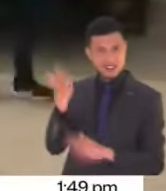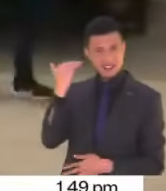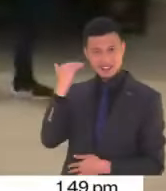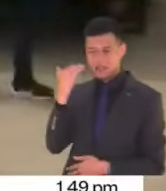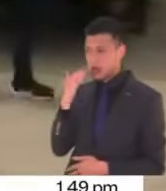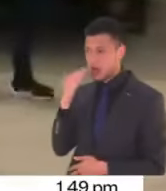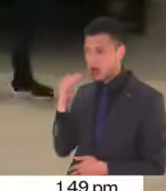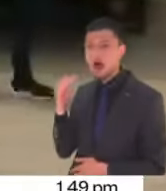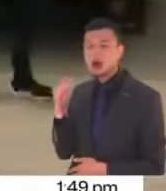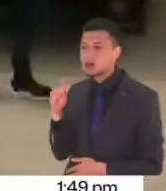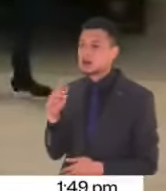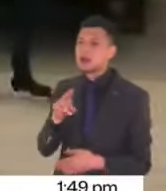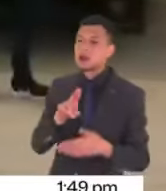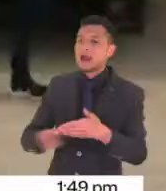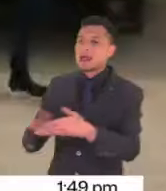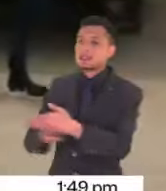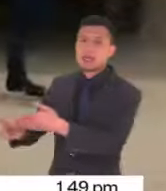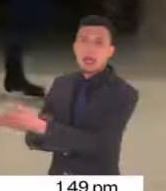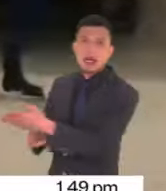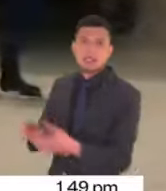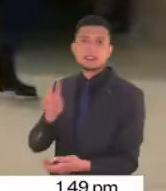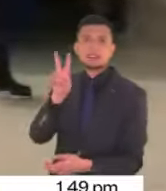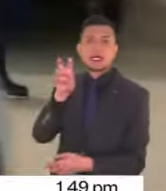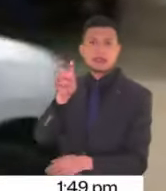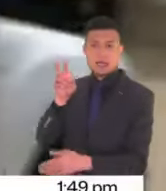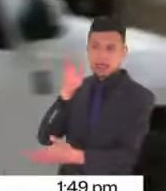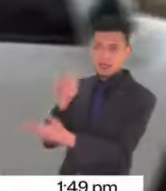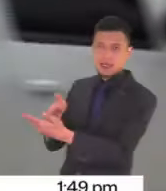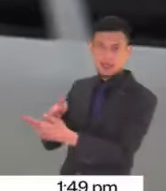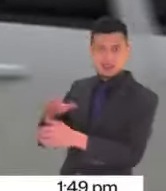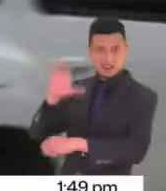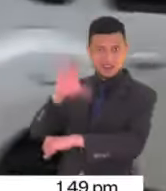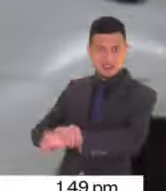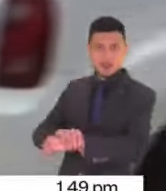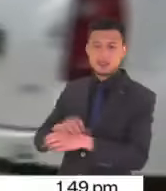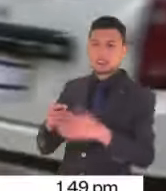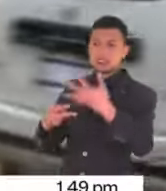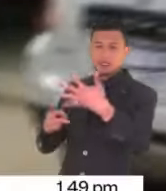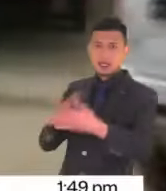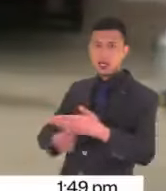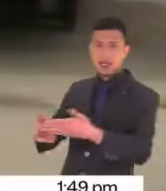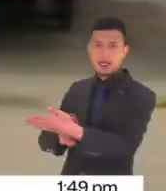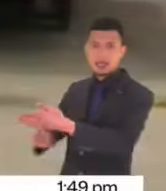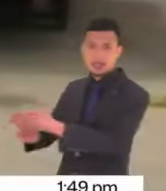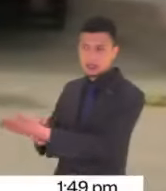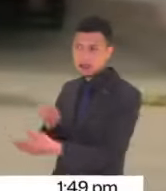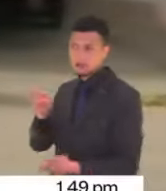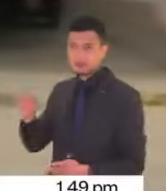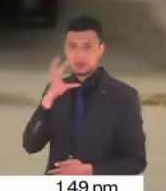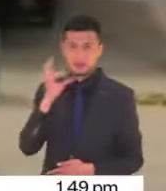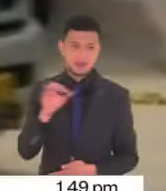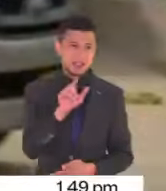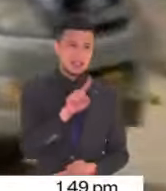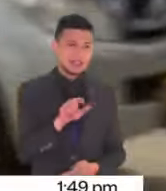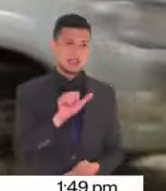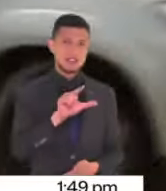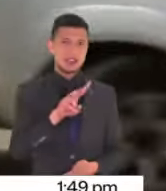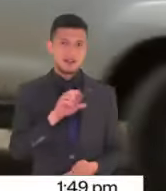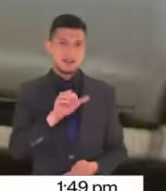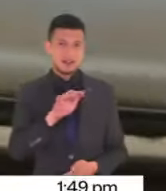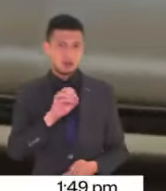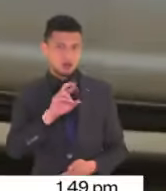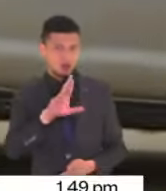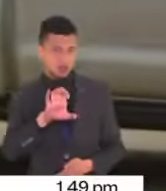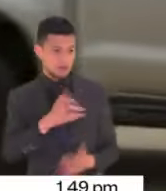cancelar 7 órdenes de captura en su contra. Y Salvatore Mancuso hizo varios intentos estos días a través de incluso un habeas